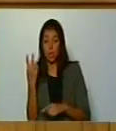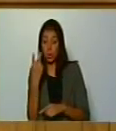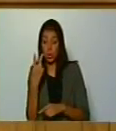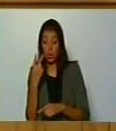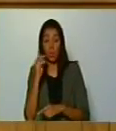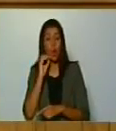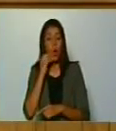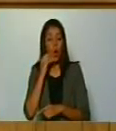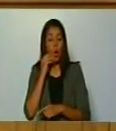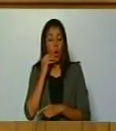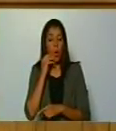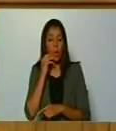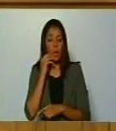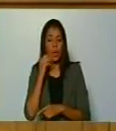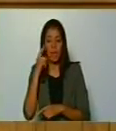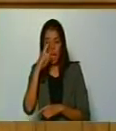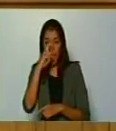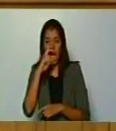son menores de edad.